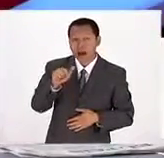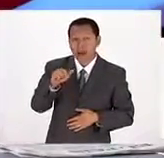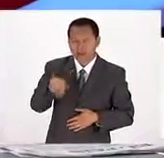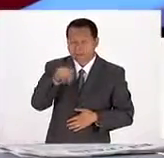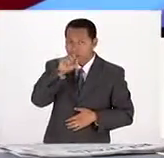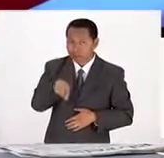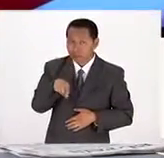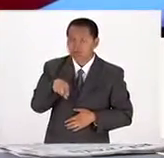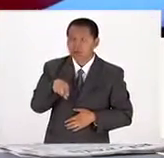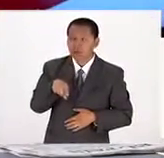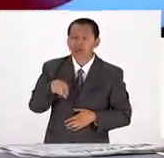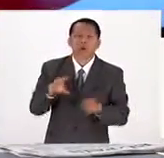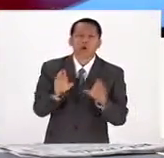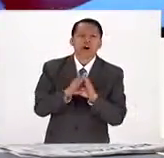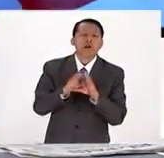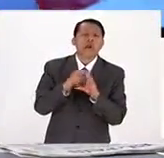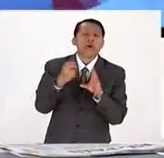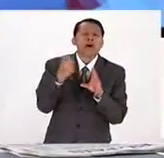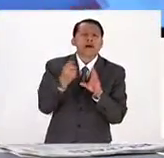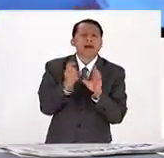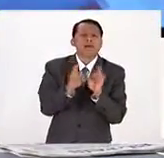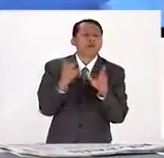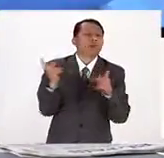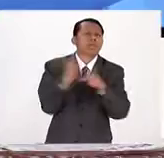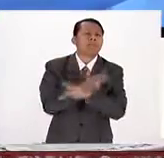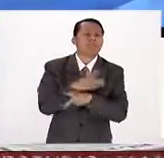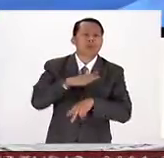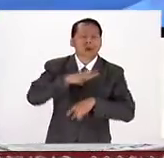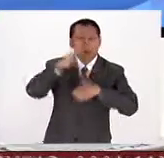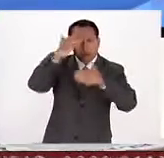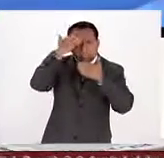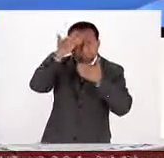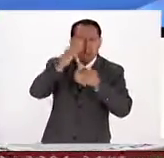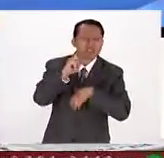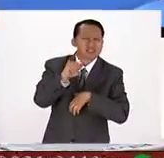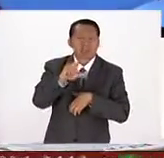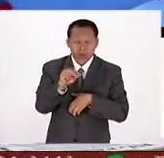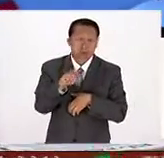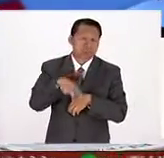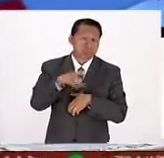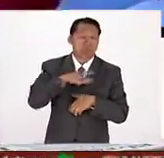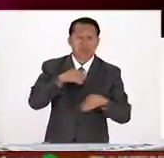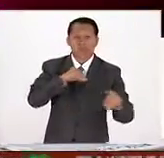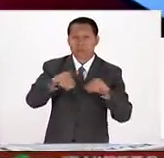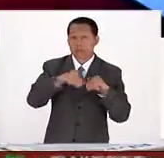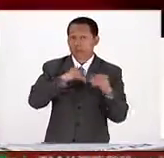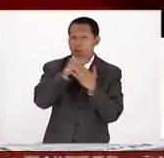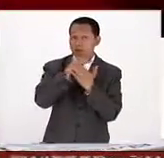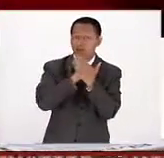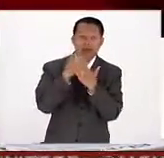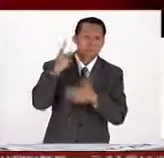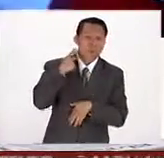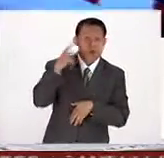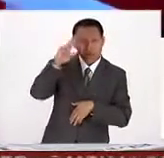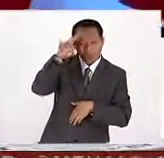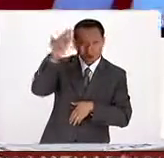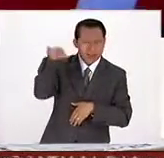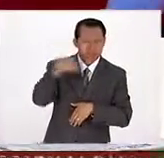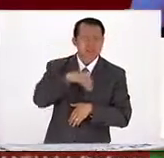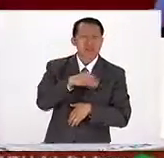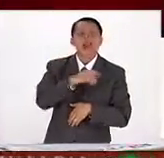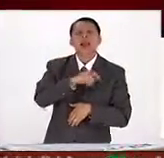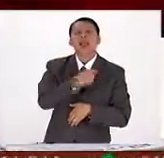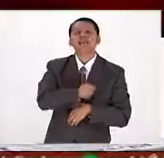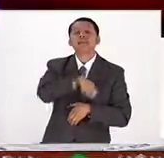tipo de fenómenos, sean o no actos terroristas, mueven la agenda política. Hay que recordar el caso de España cuando fue